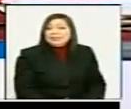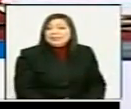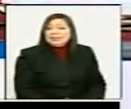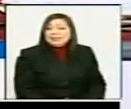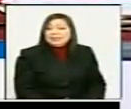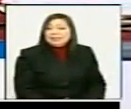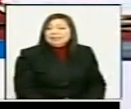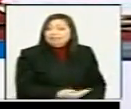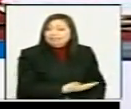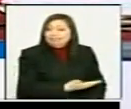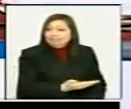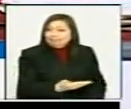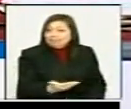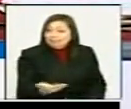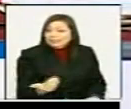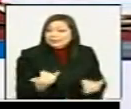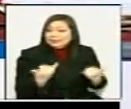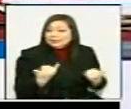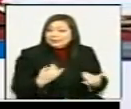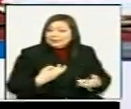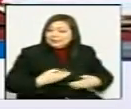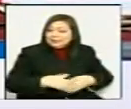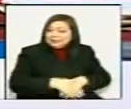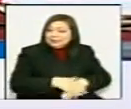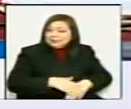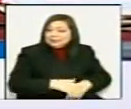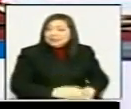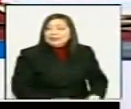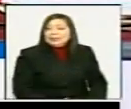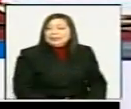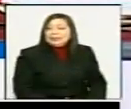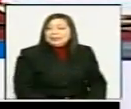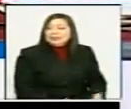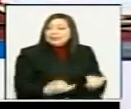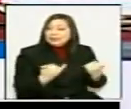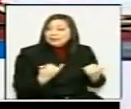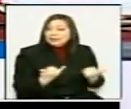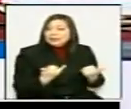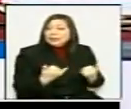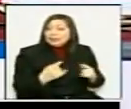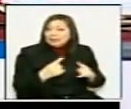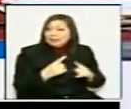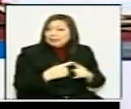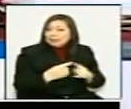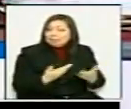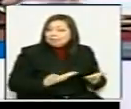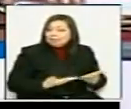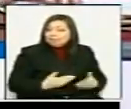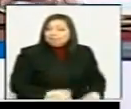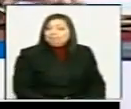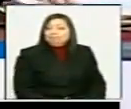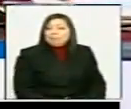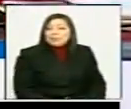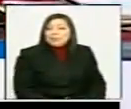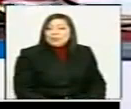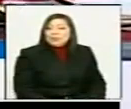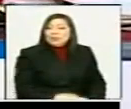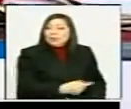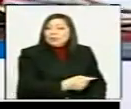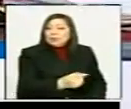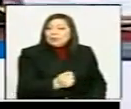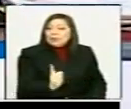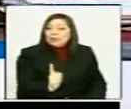además, señores periodistas, en este proceso arbitral, en este tribunal arbitral,